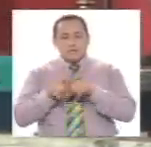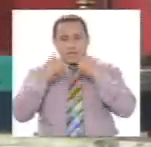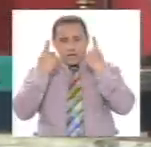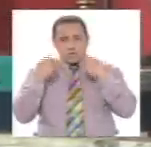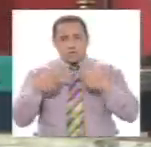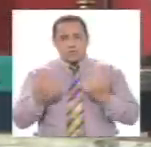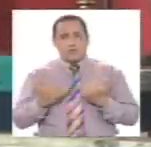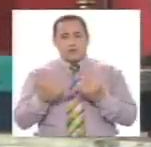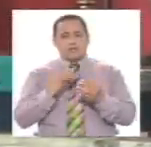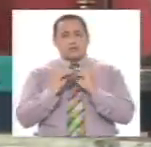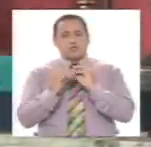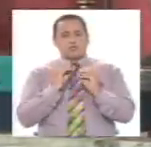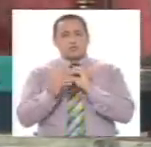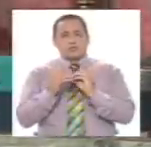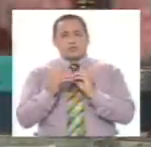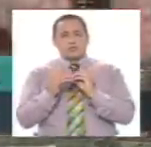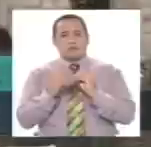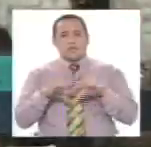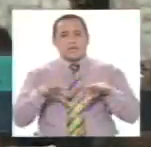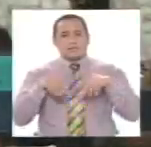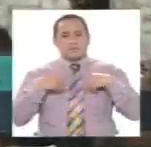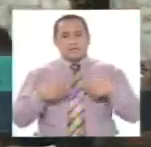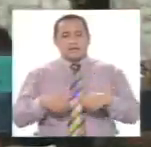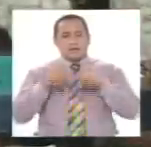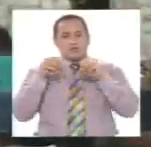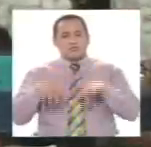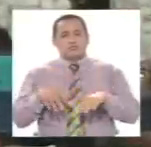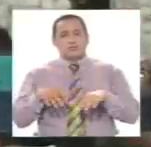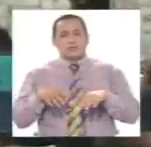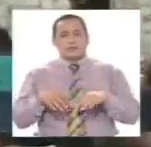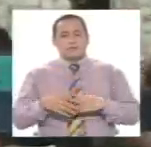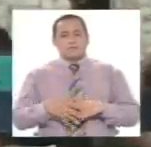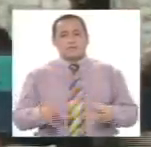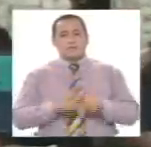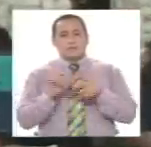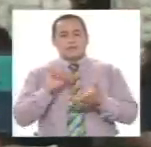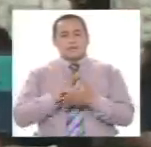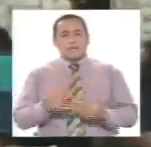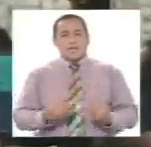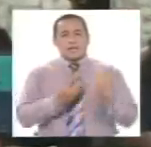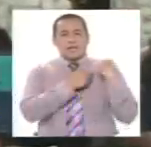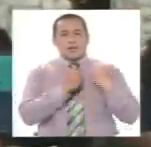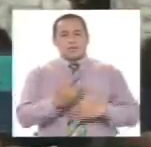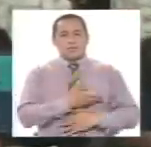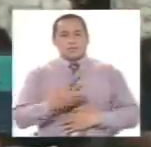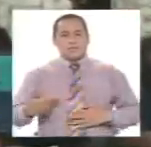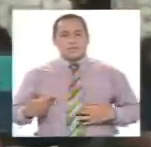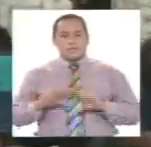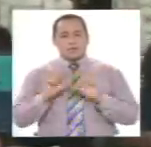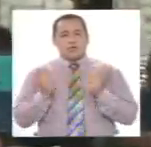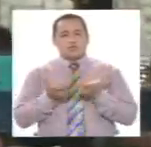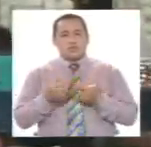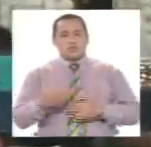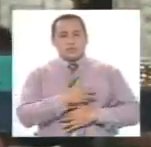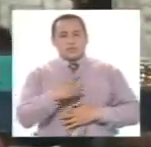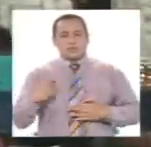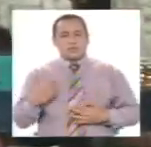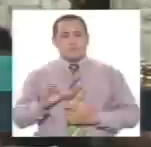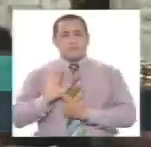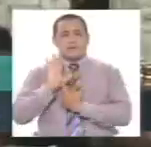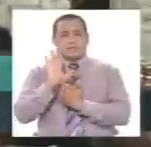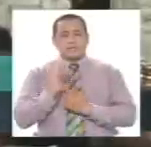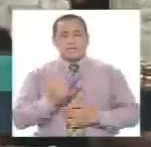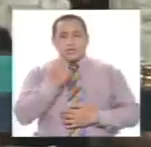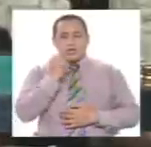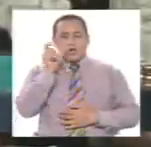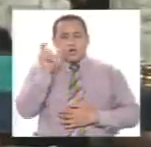acordado, se resuelve aceptar la renuncia que al cargo de presidente del Consejo de Ministros formula el